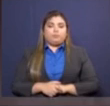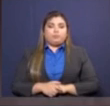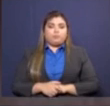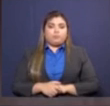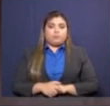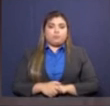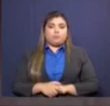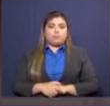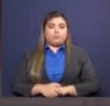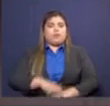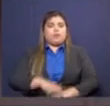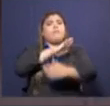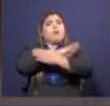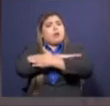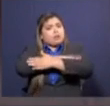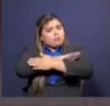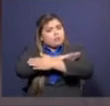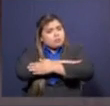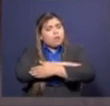Tenemos que felicitar al país,